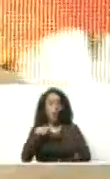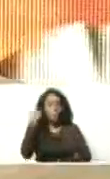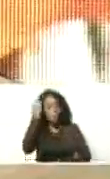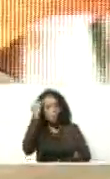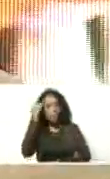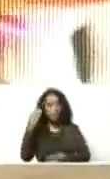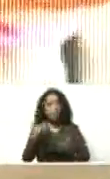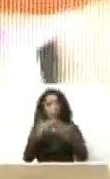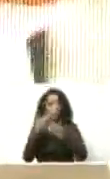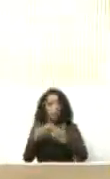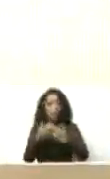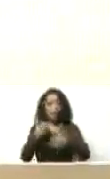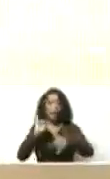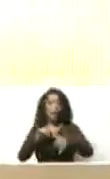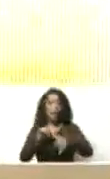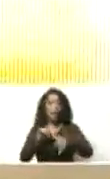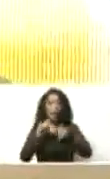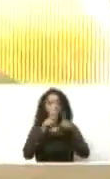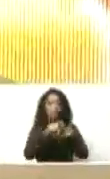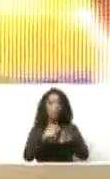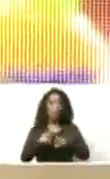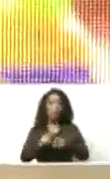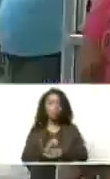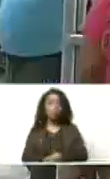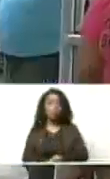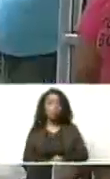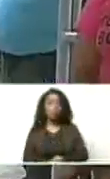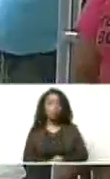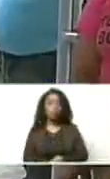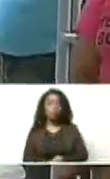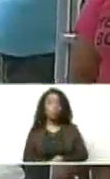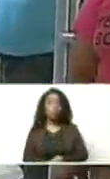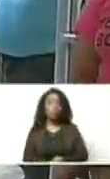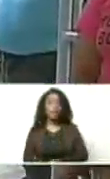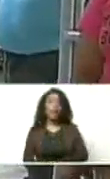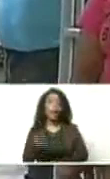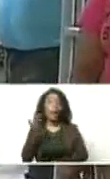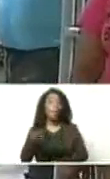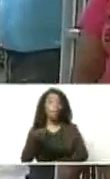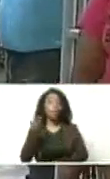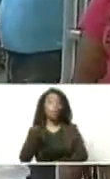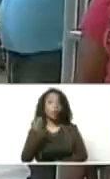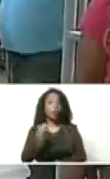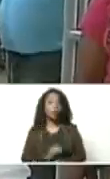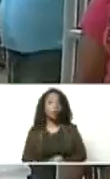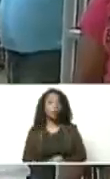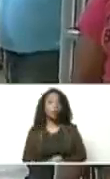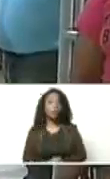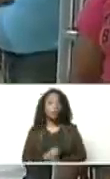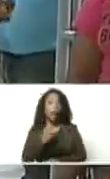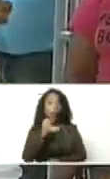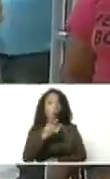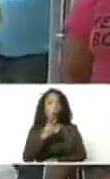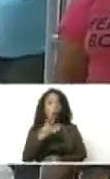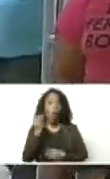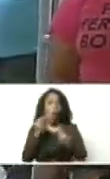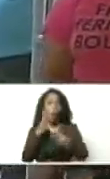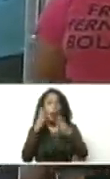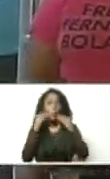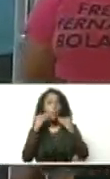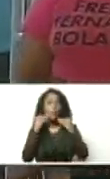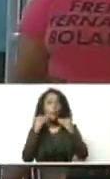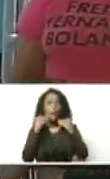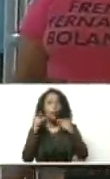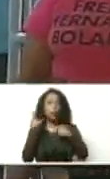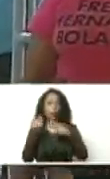estudiar ingeniería agrónoma. No, hombre, importantísimo, pues. Y bueno, ¿cómo está la experiencia tuya? ¿Tú estudias